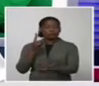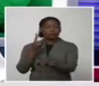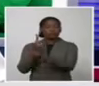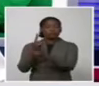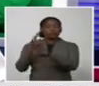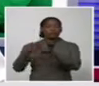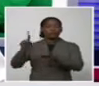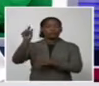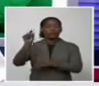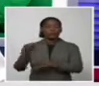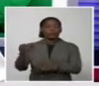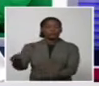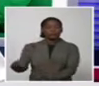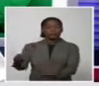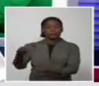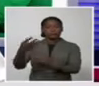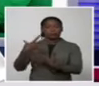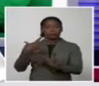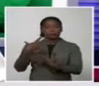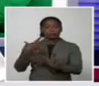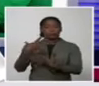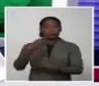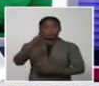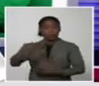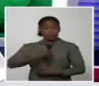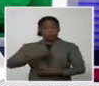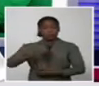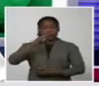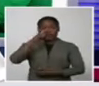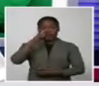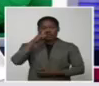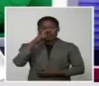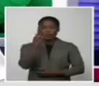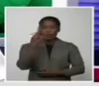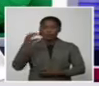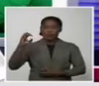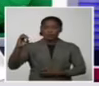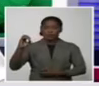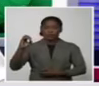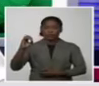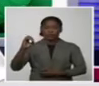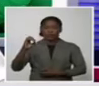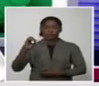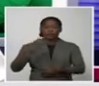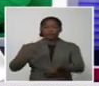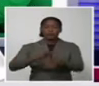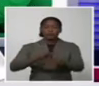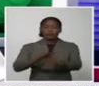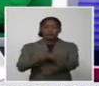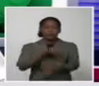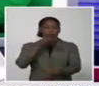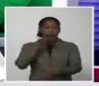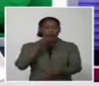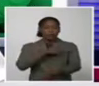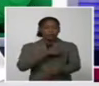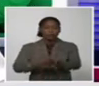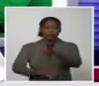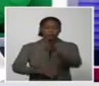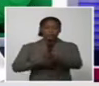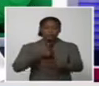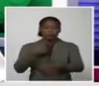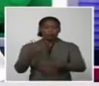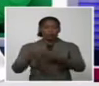diagnosticado, con antecedentes de diabetes mellitus, hipertensión arterial y cardiopatía